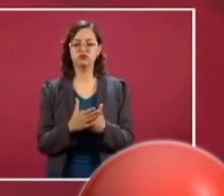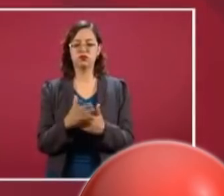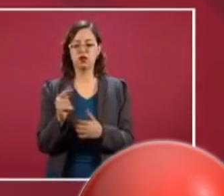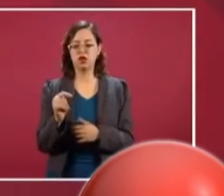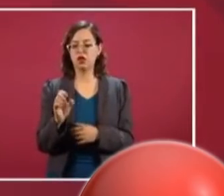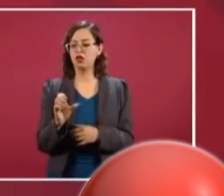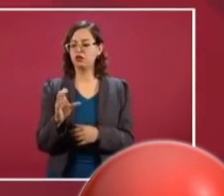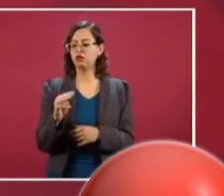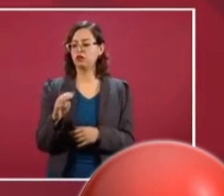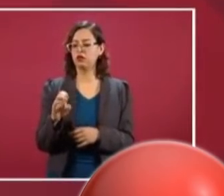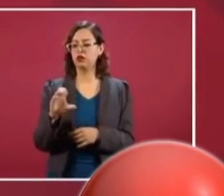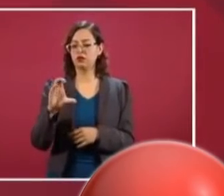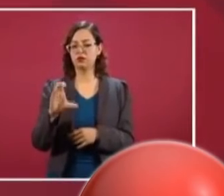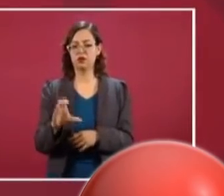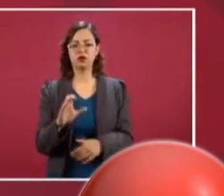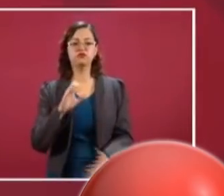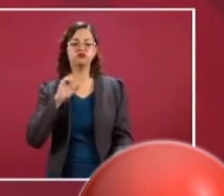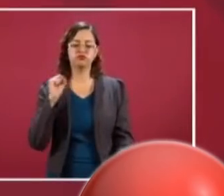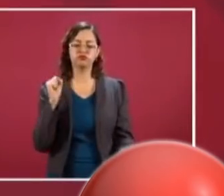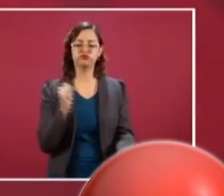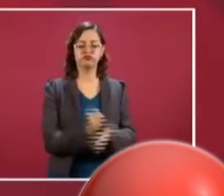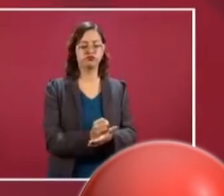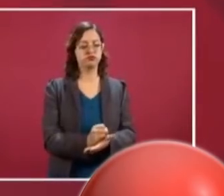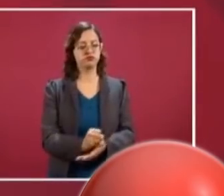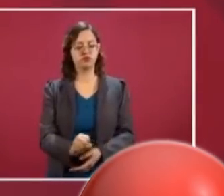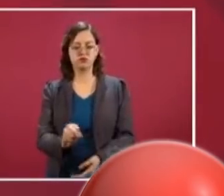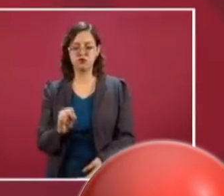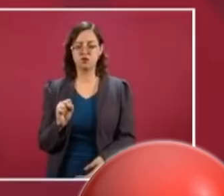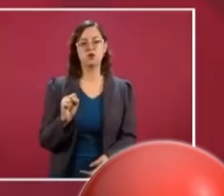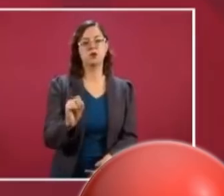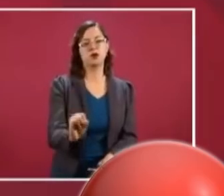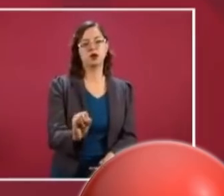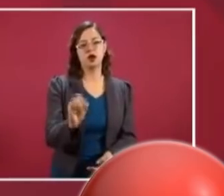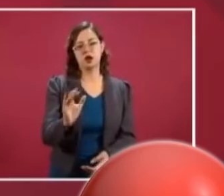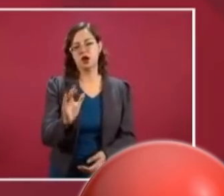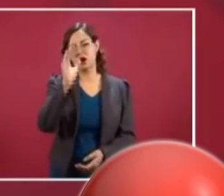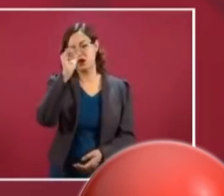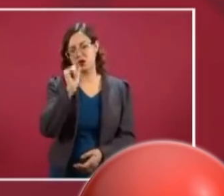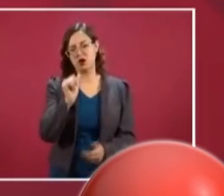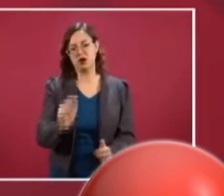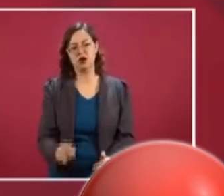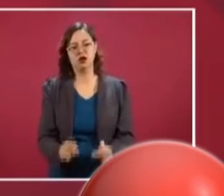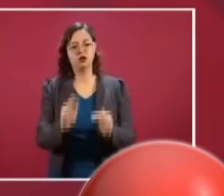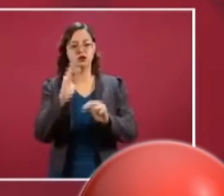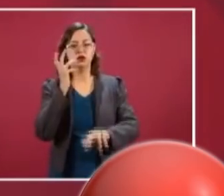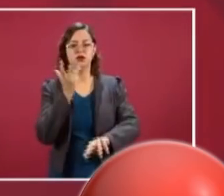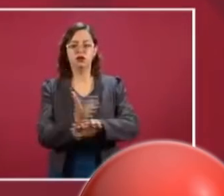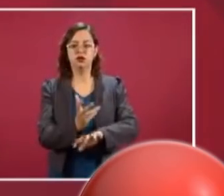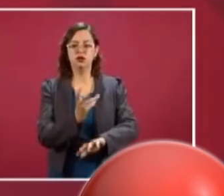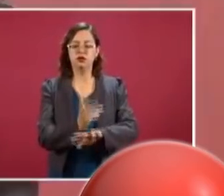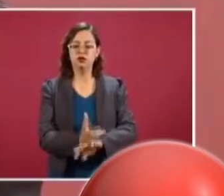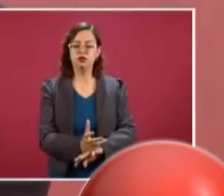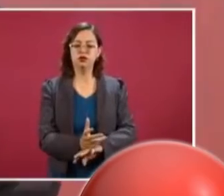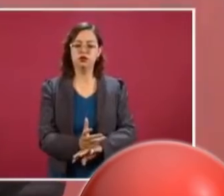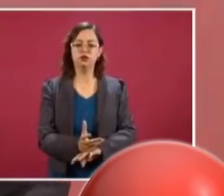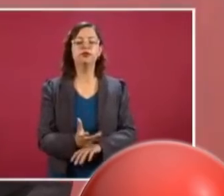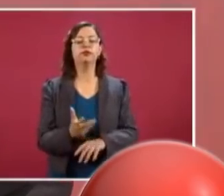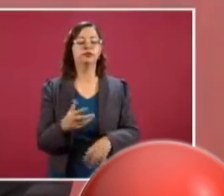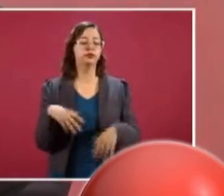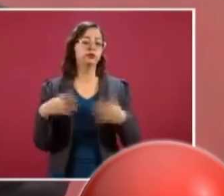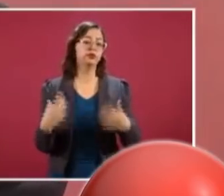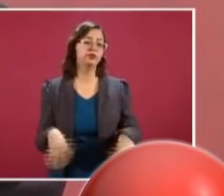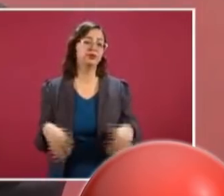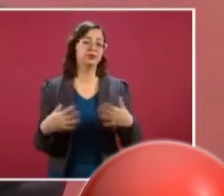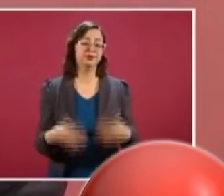el tratado, el acuerdo comercial con Estados Unidos, y esto va a